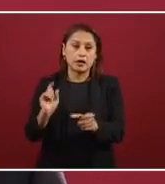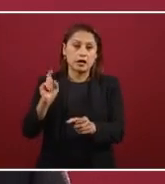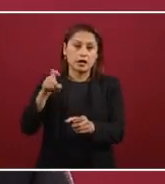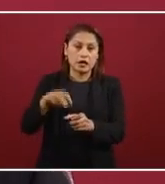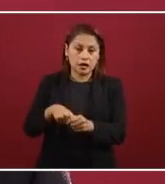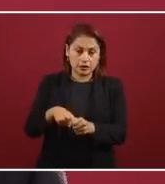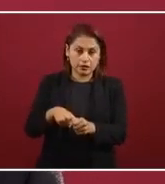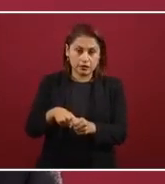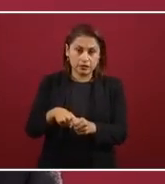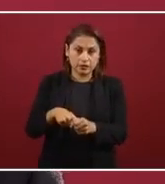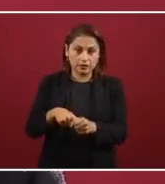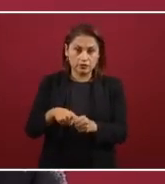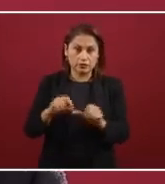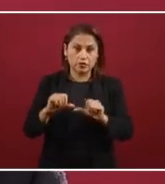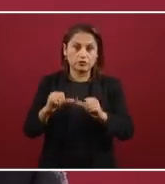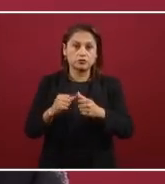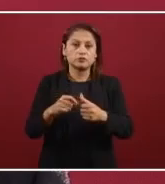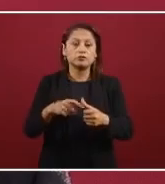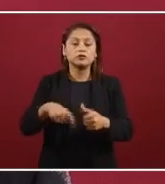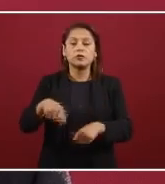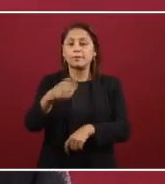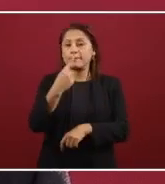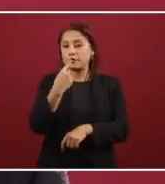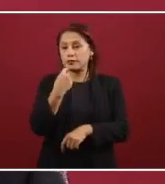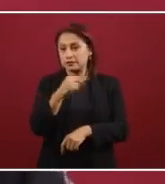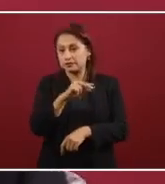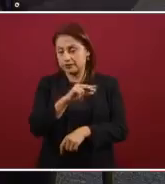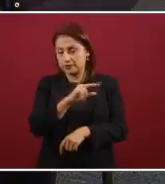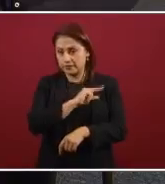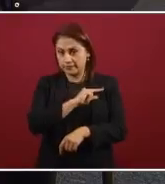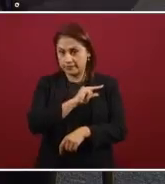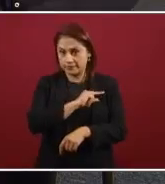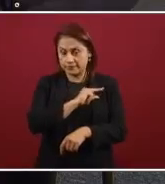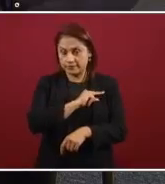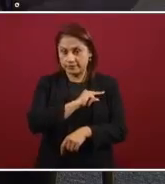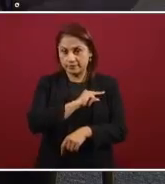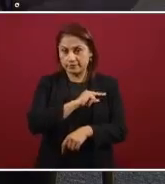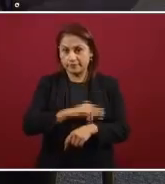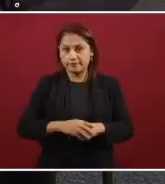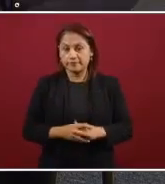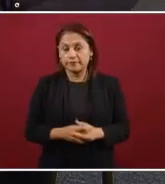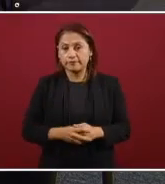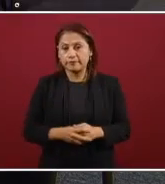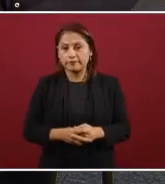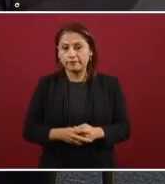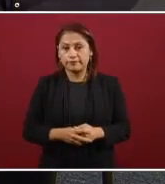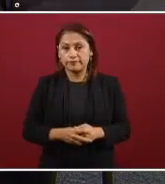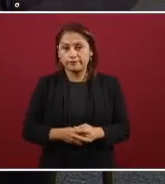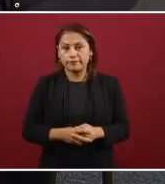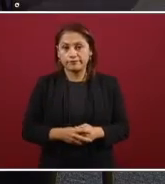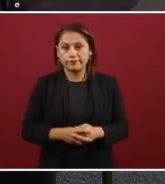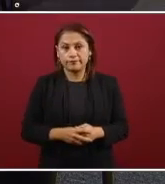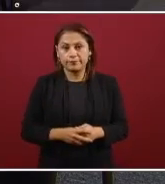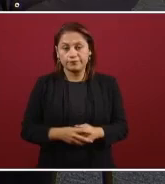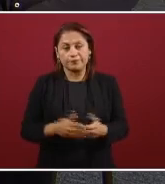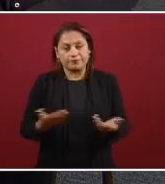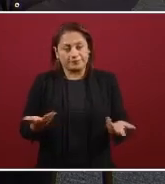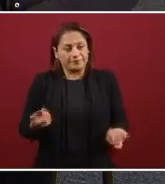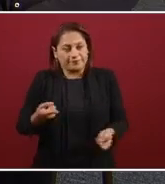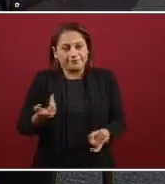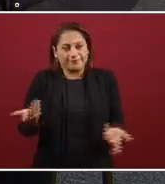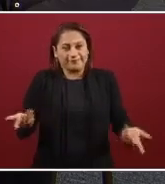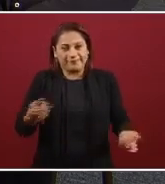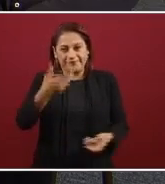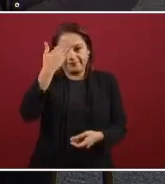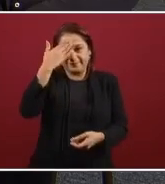asociación de policías privados. Ya ven, hace poco les comentaba yo que la